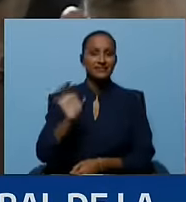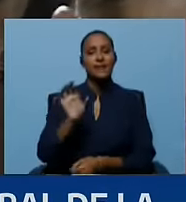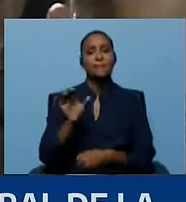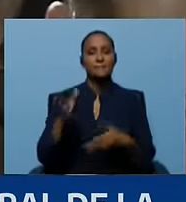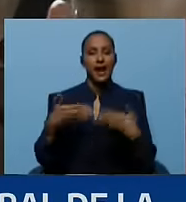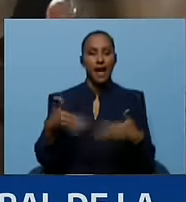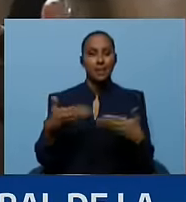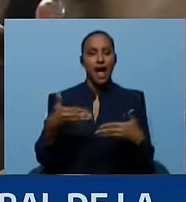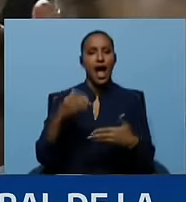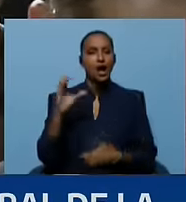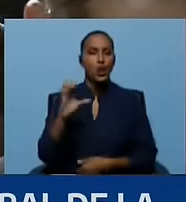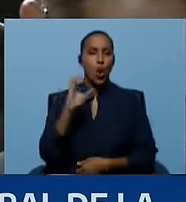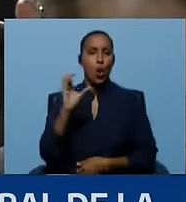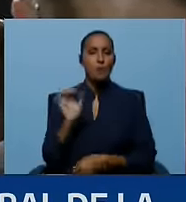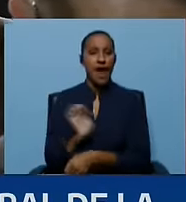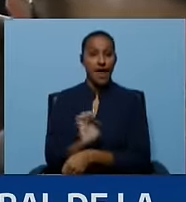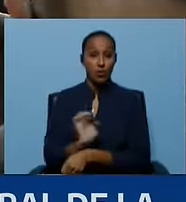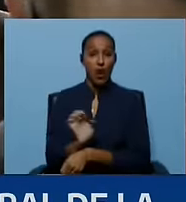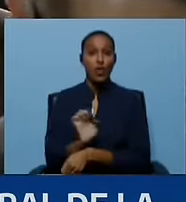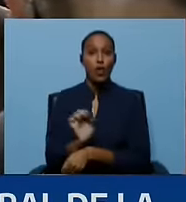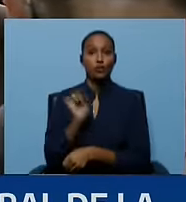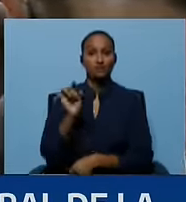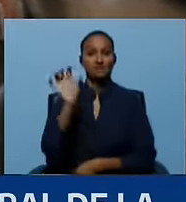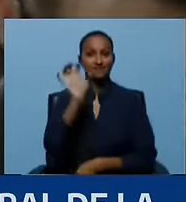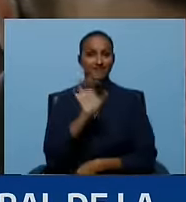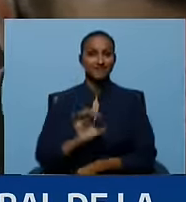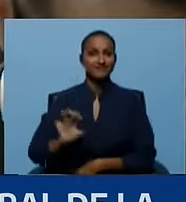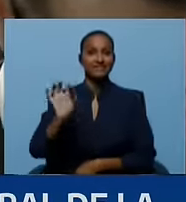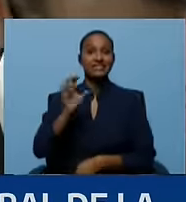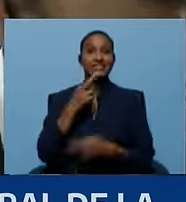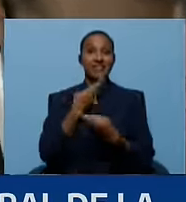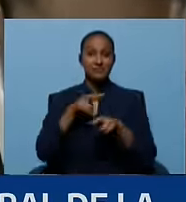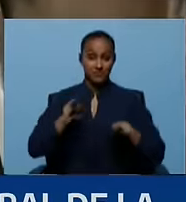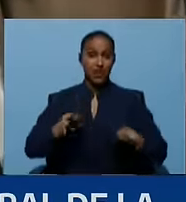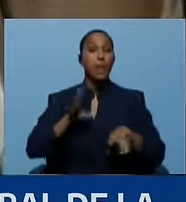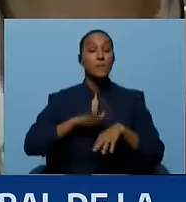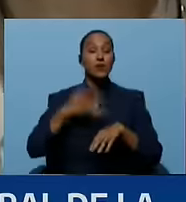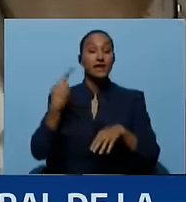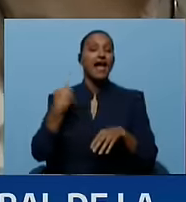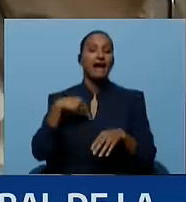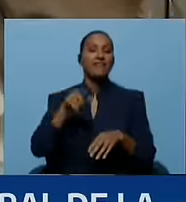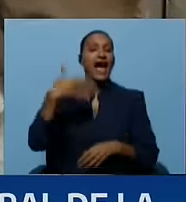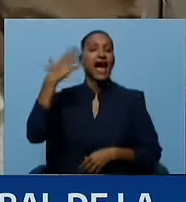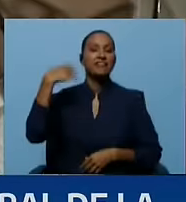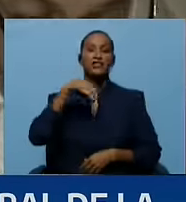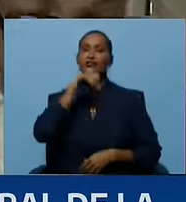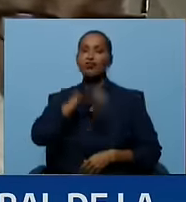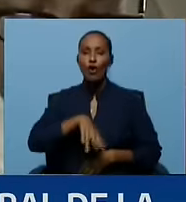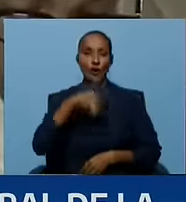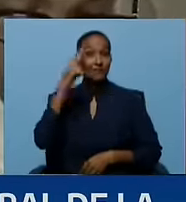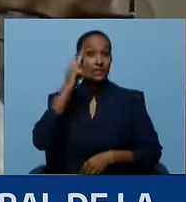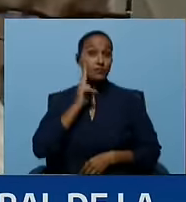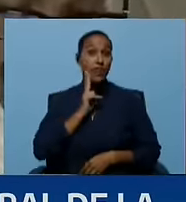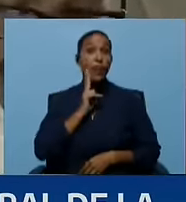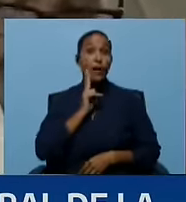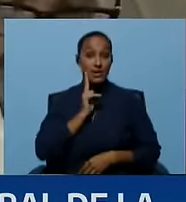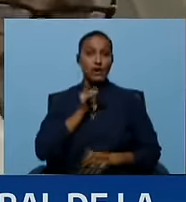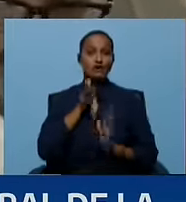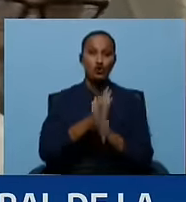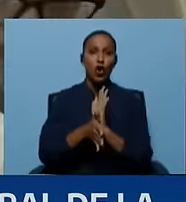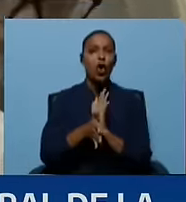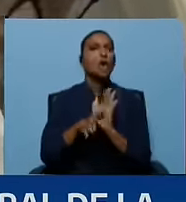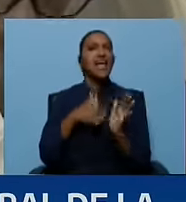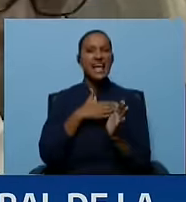Una gran nación de repúblicas. Era el concepto del libertador, construir una gran nación